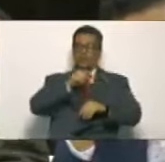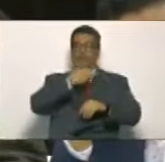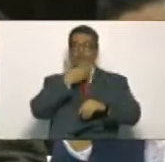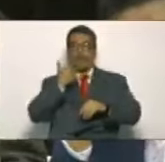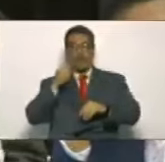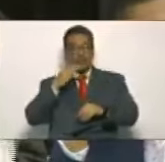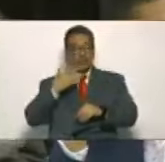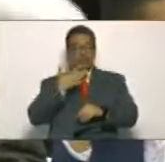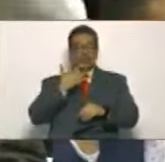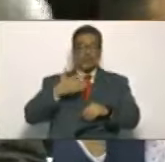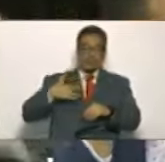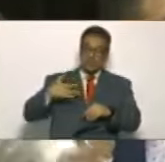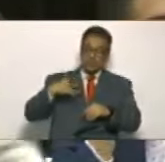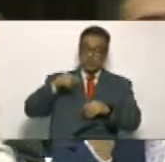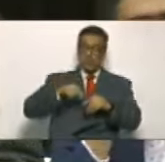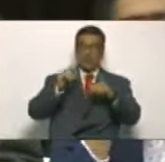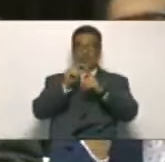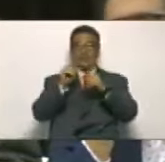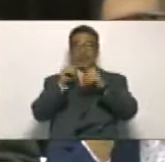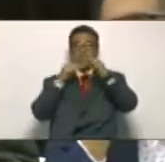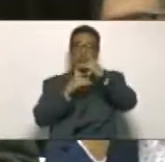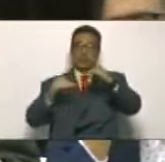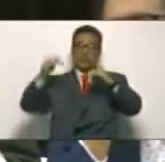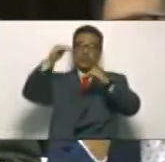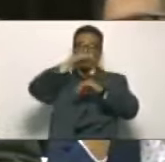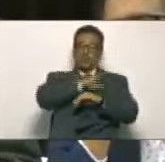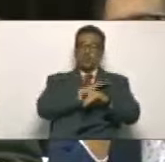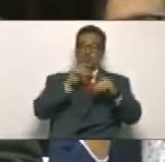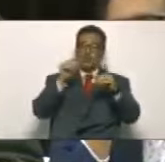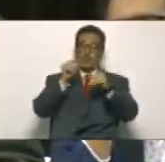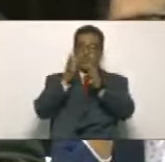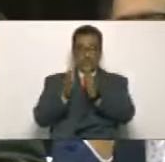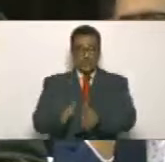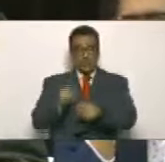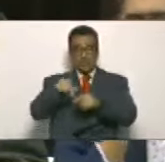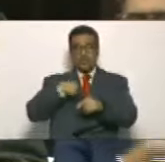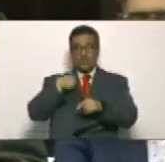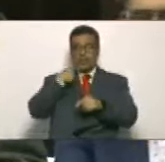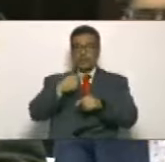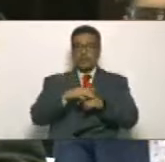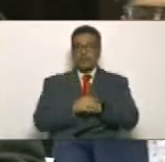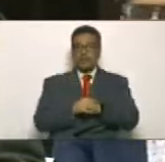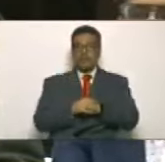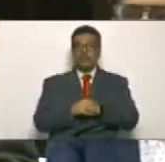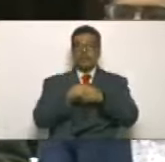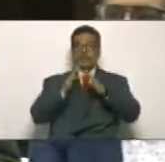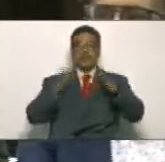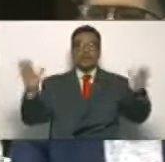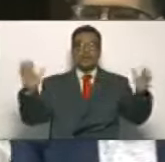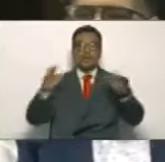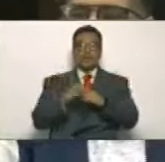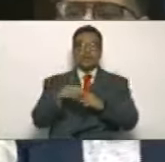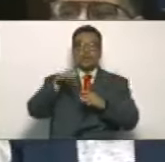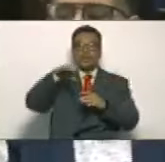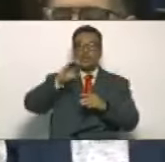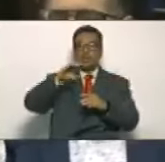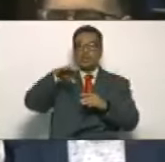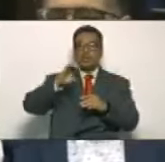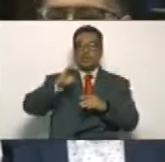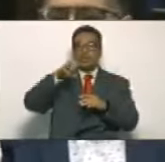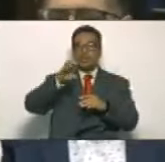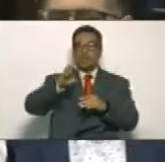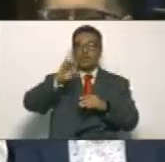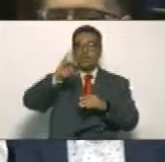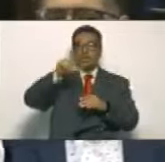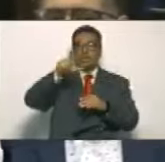mejor sentido de la palabra, porque lo elevó como persona. Y me estoy refiriendo al gran Cecilio Acosta,